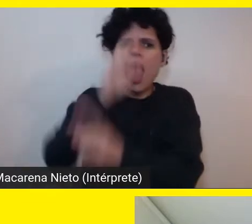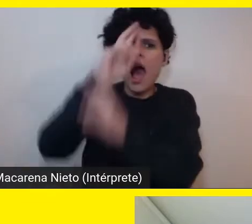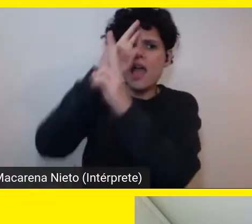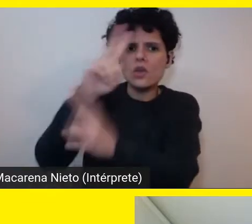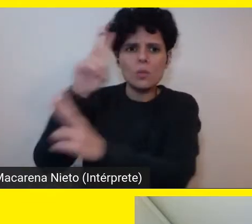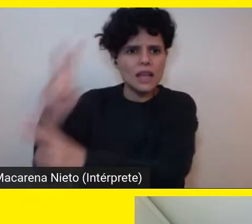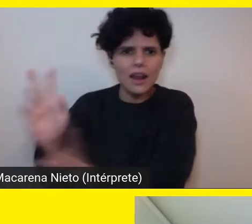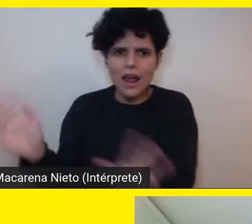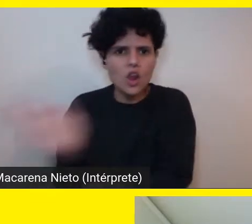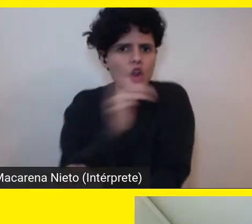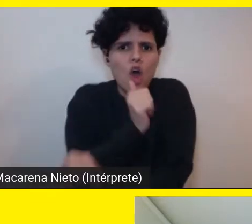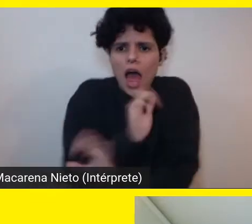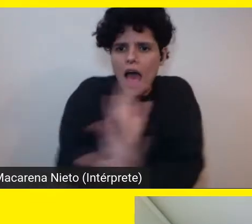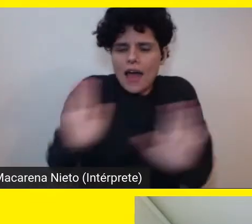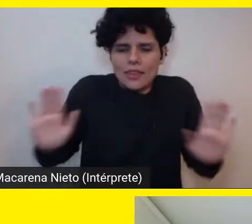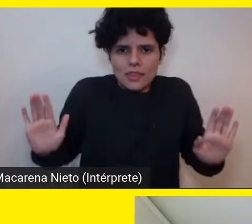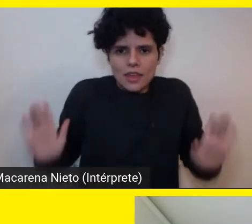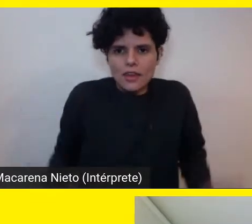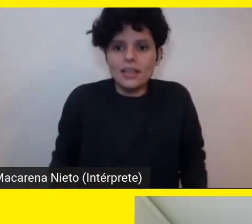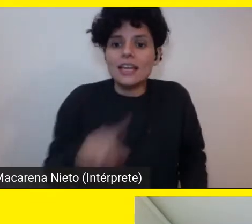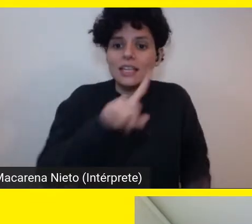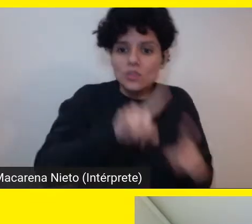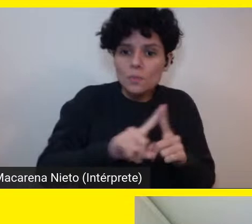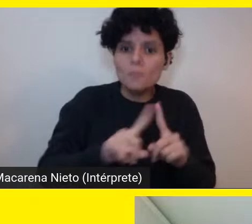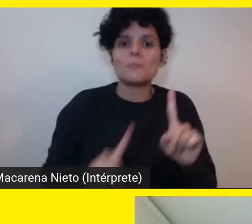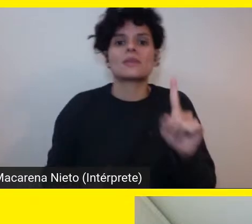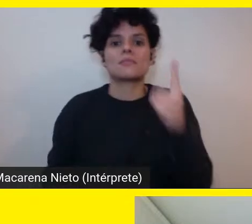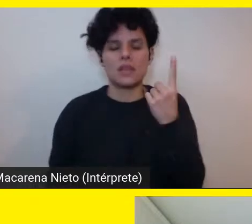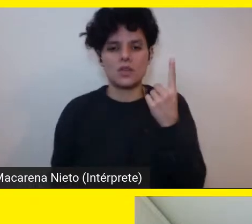cosas, pero la siguiente es que